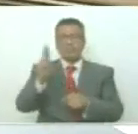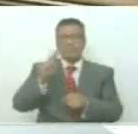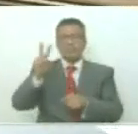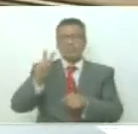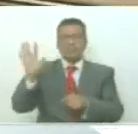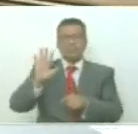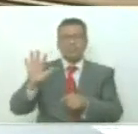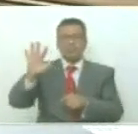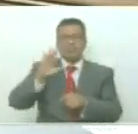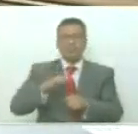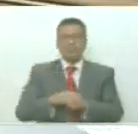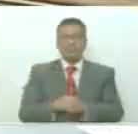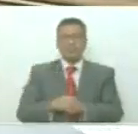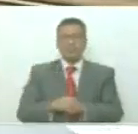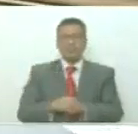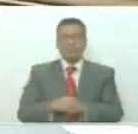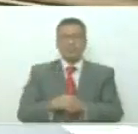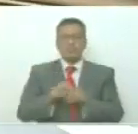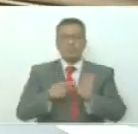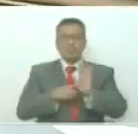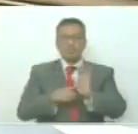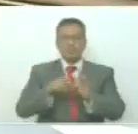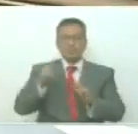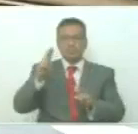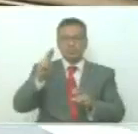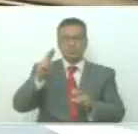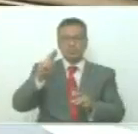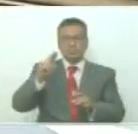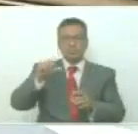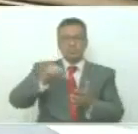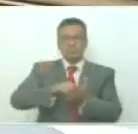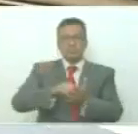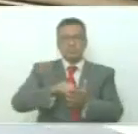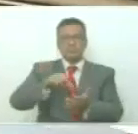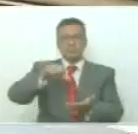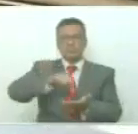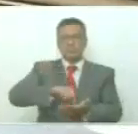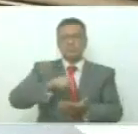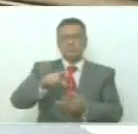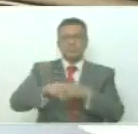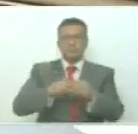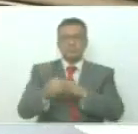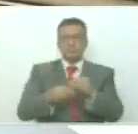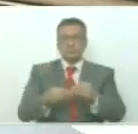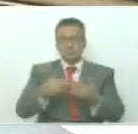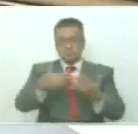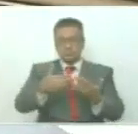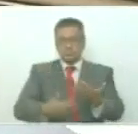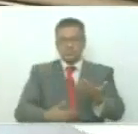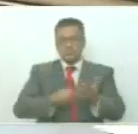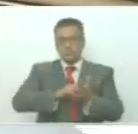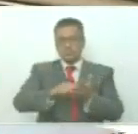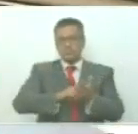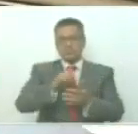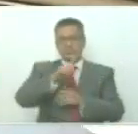República Bolivariana de Venezuela ante la República Islámica de Irán, de conformidad con lo previsto en los